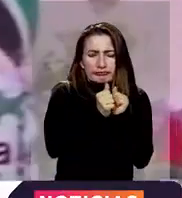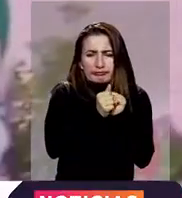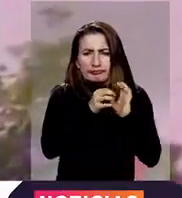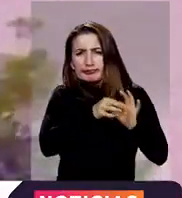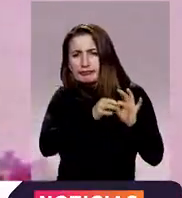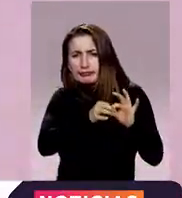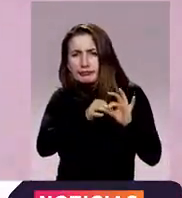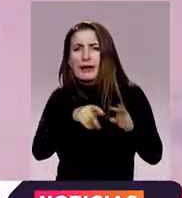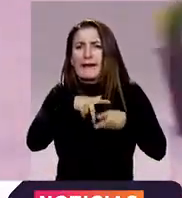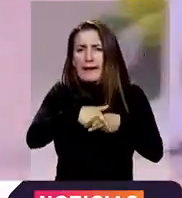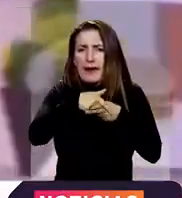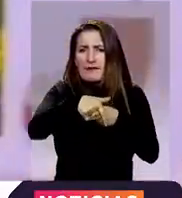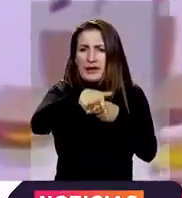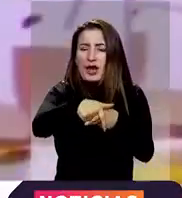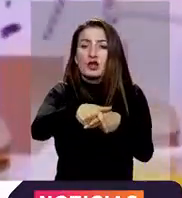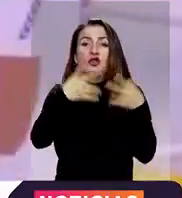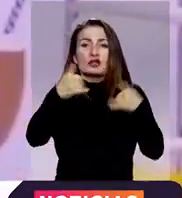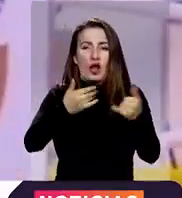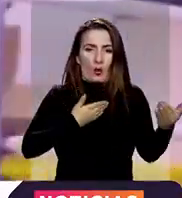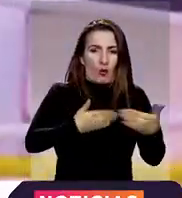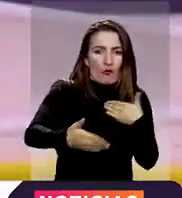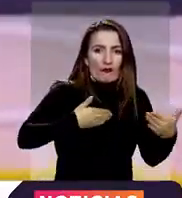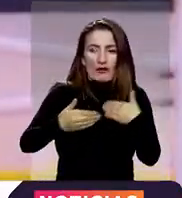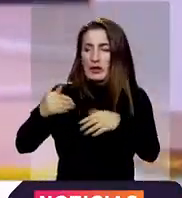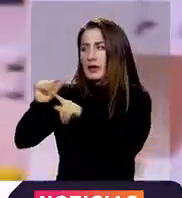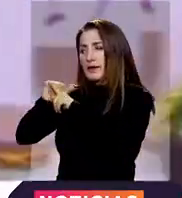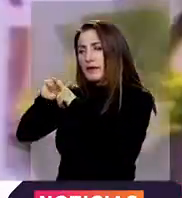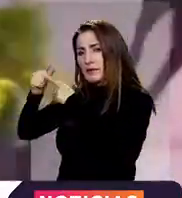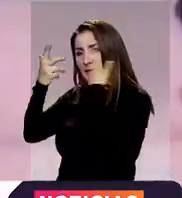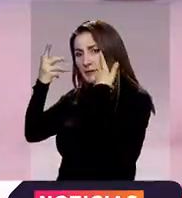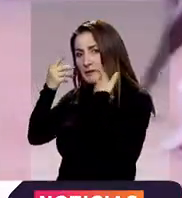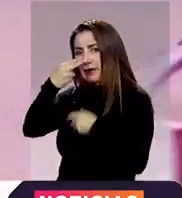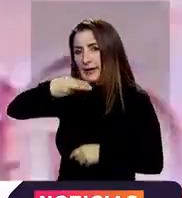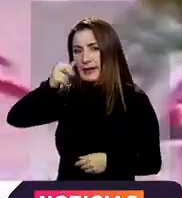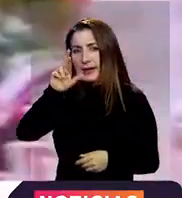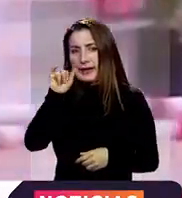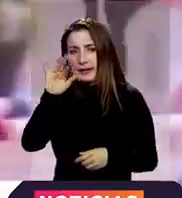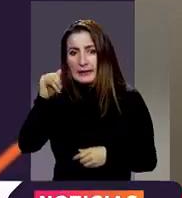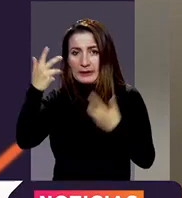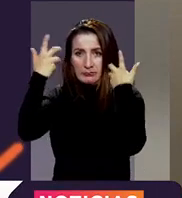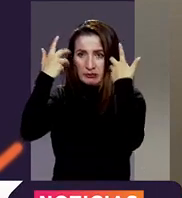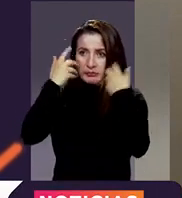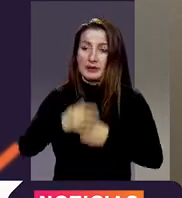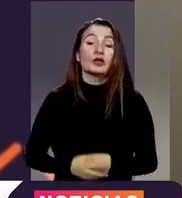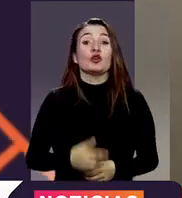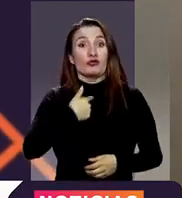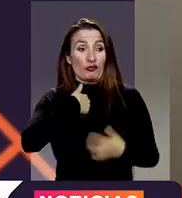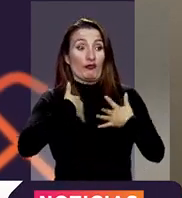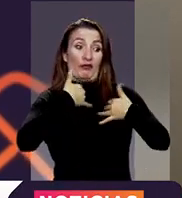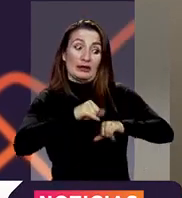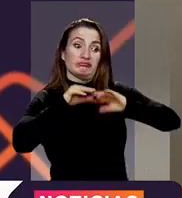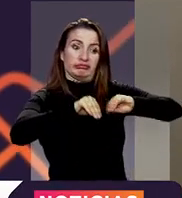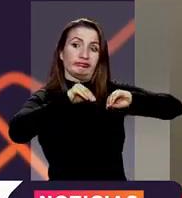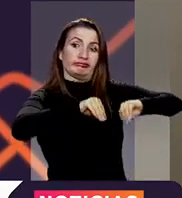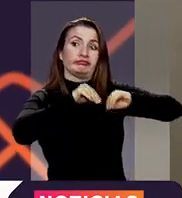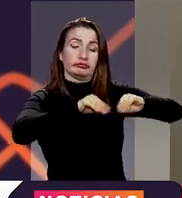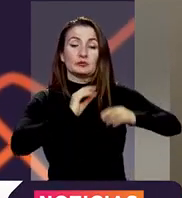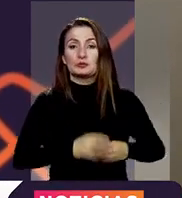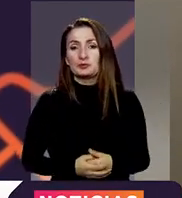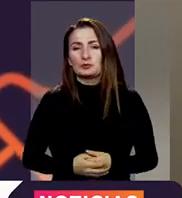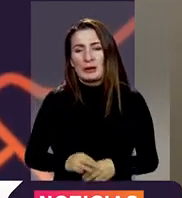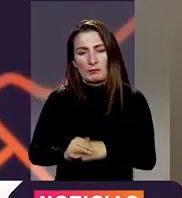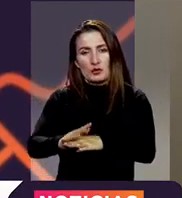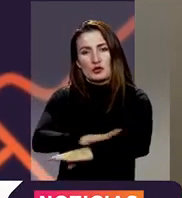jinete Roberto Terán recibió la confianza del entrenador nacional, Henrik Engeman. Estoy extremadamente feliz y